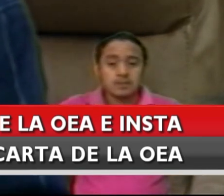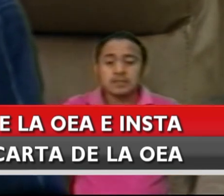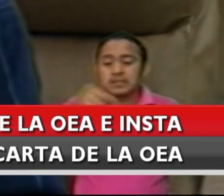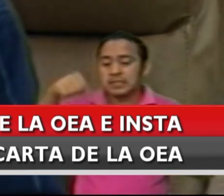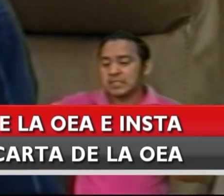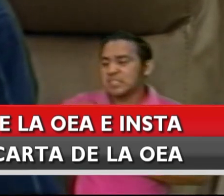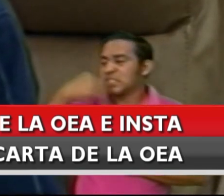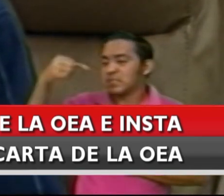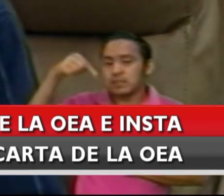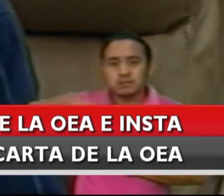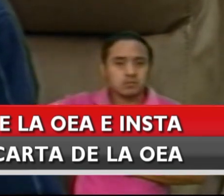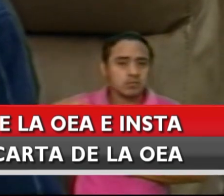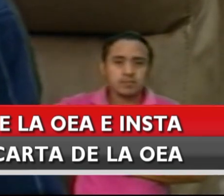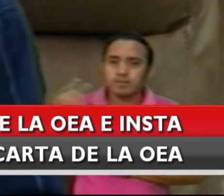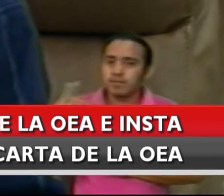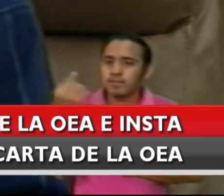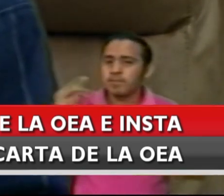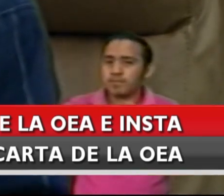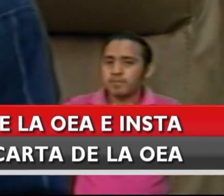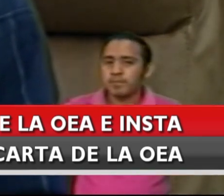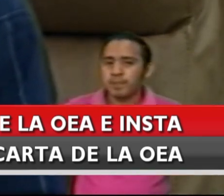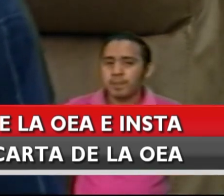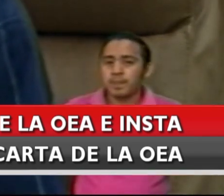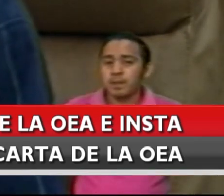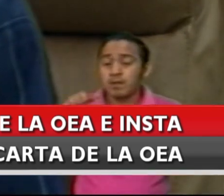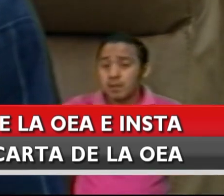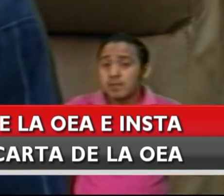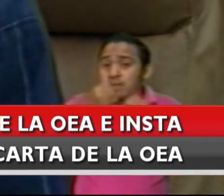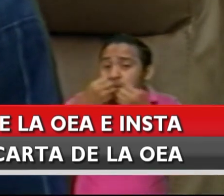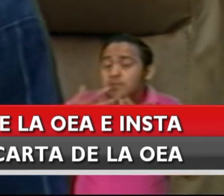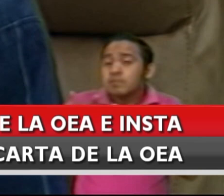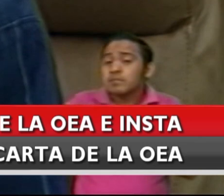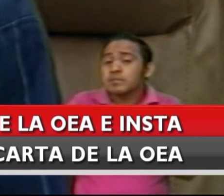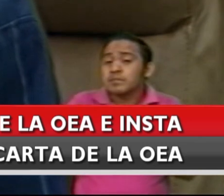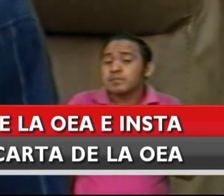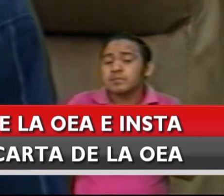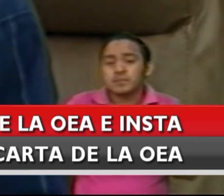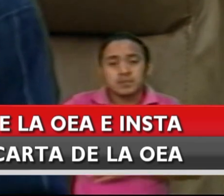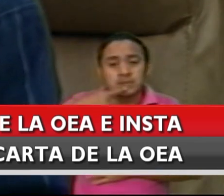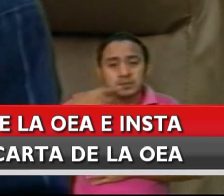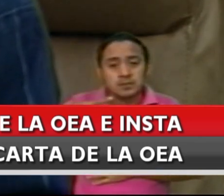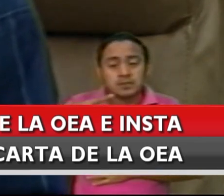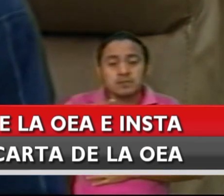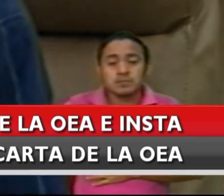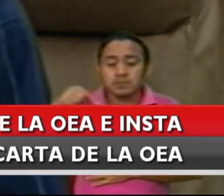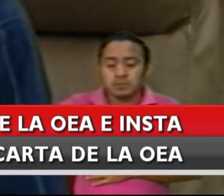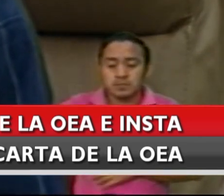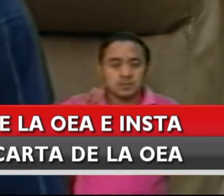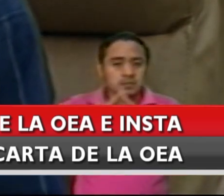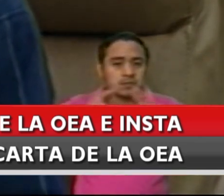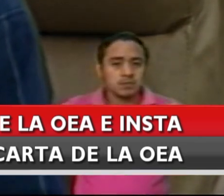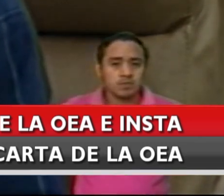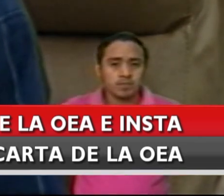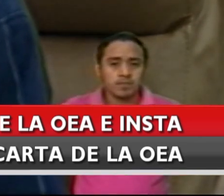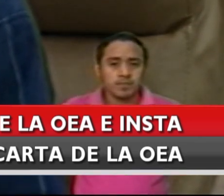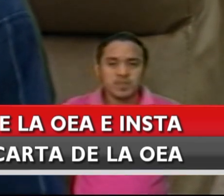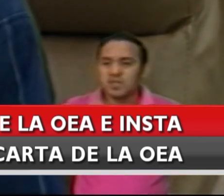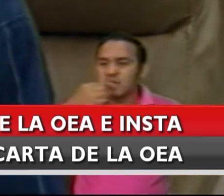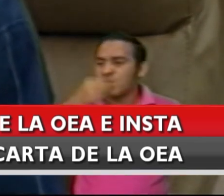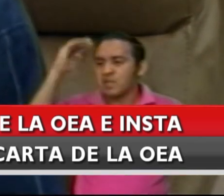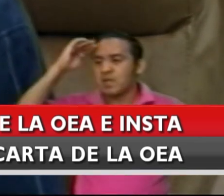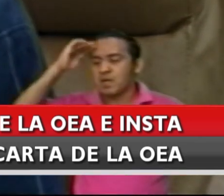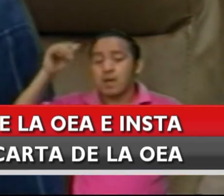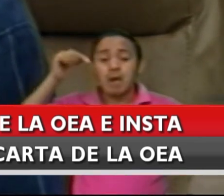en Nicaragua. Con esta declaración estamos afirmando: en Nicaragua manda